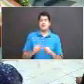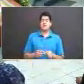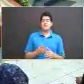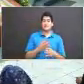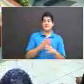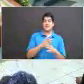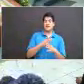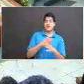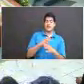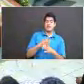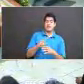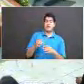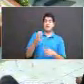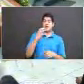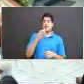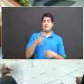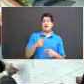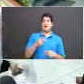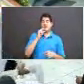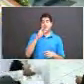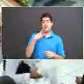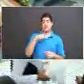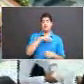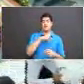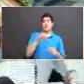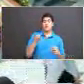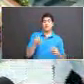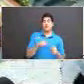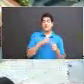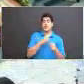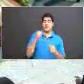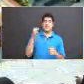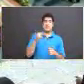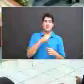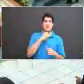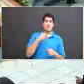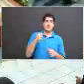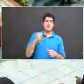vino y nosotros cantamos. Es mi